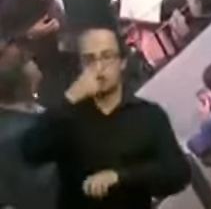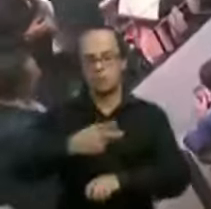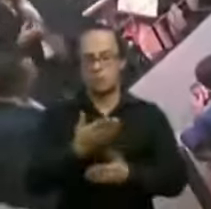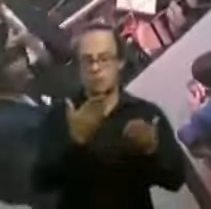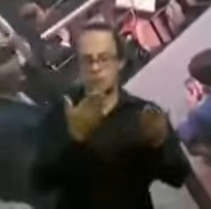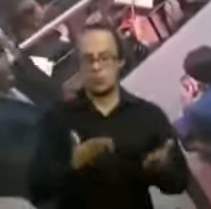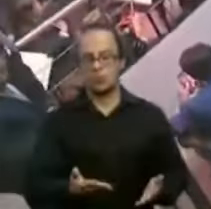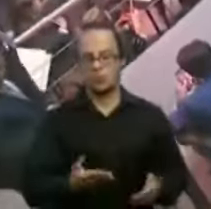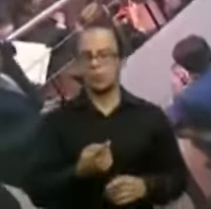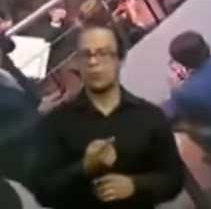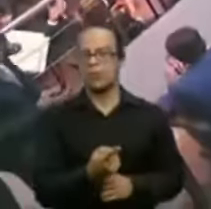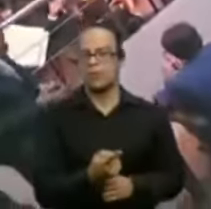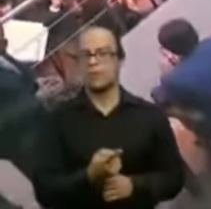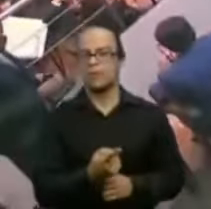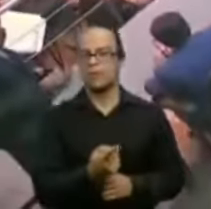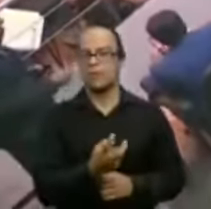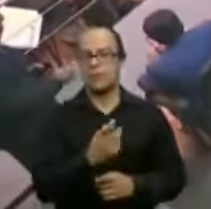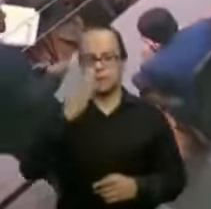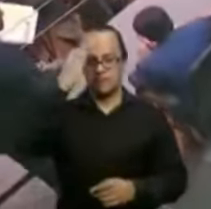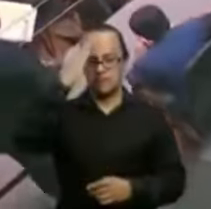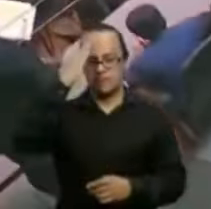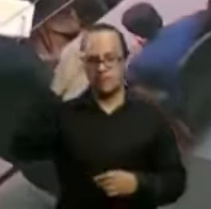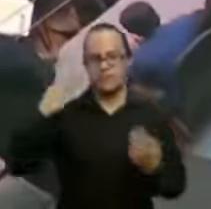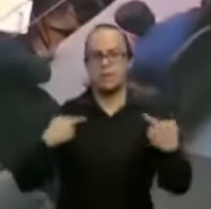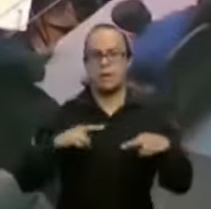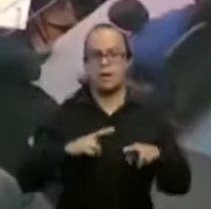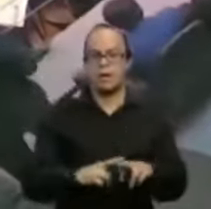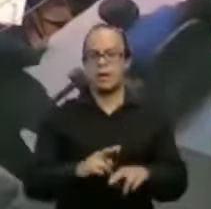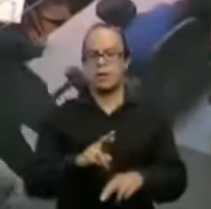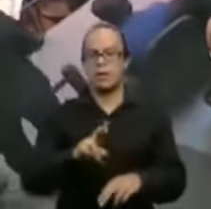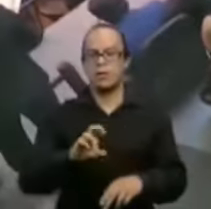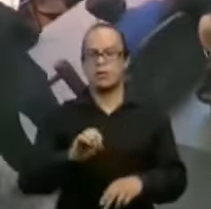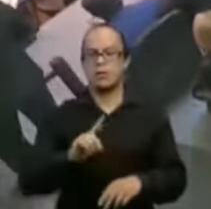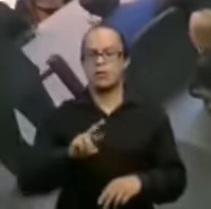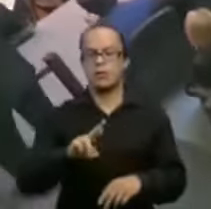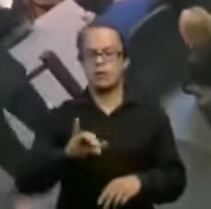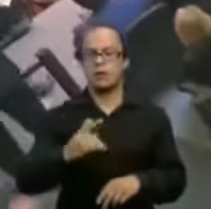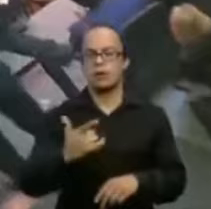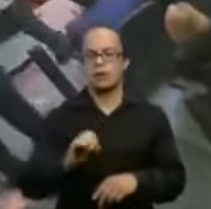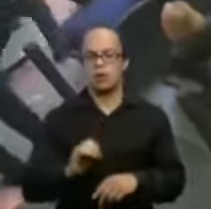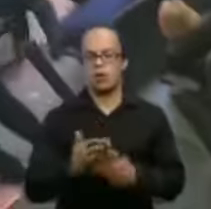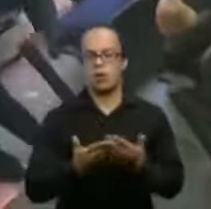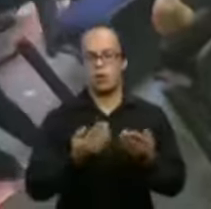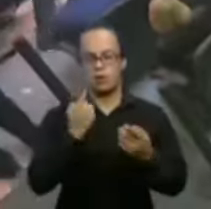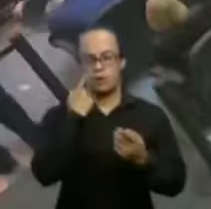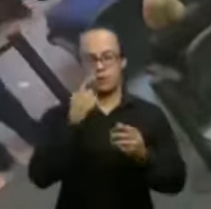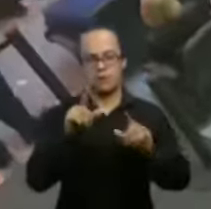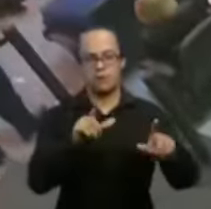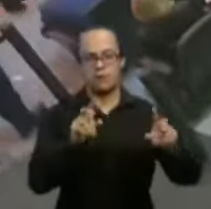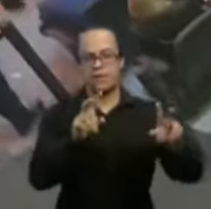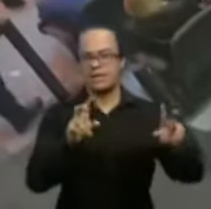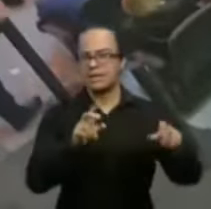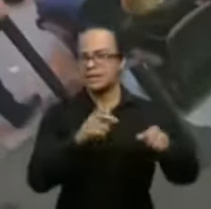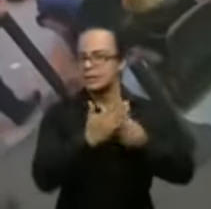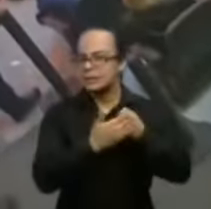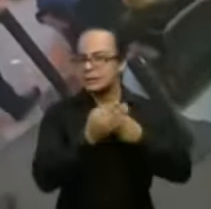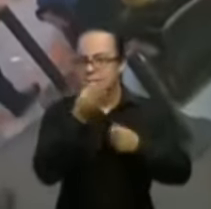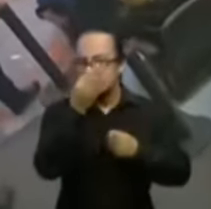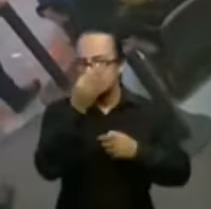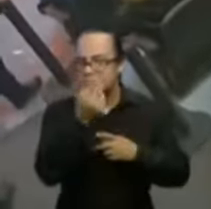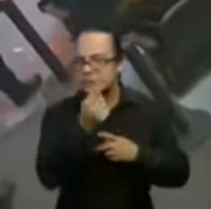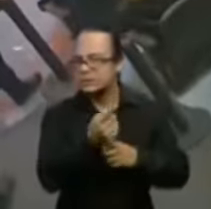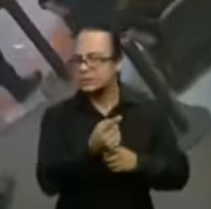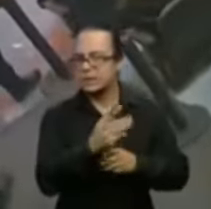de México, le decía, la cual dirige el maestro Rodrigo Macías. Así que estamos ya